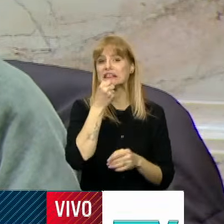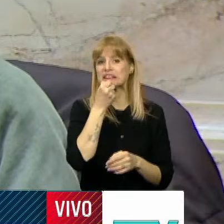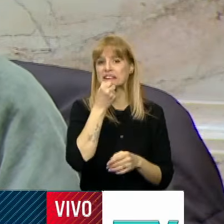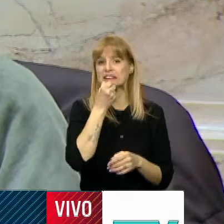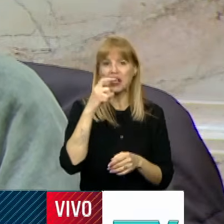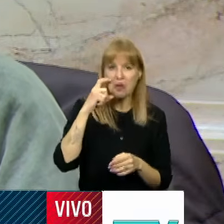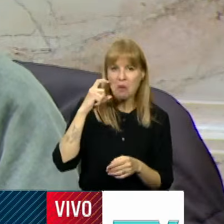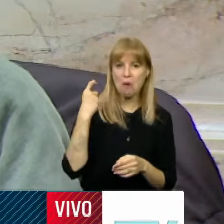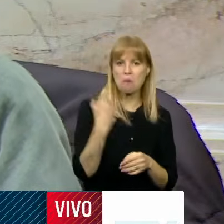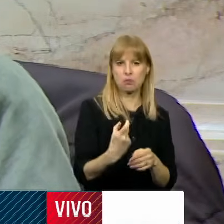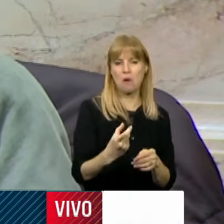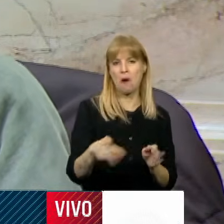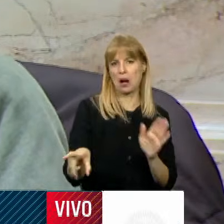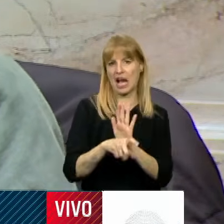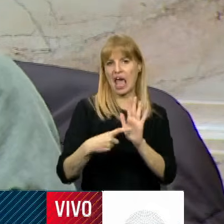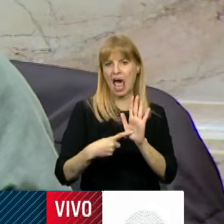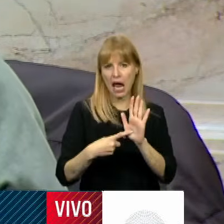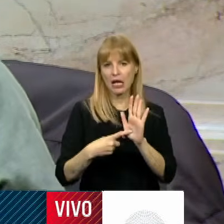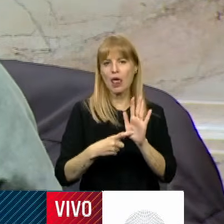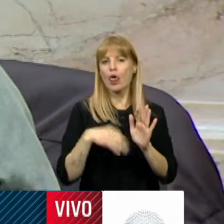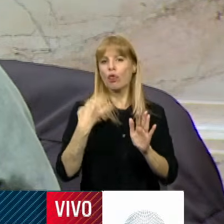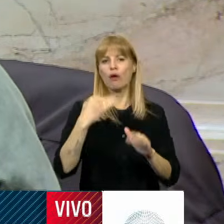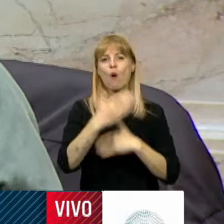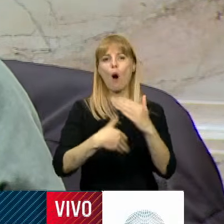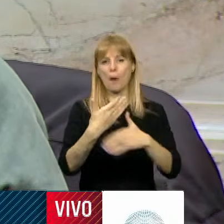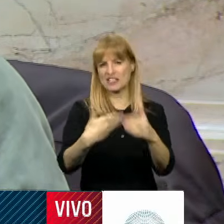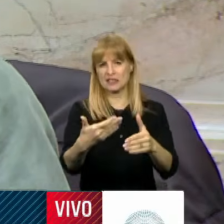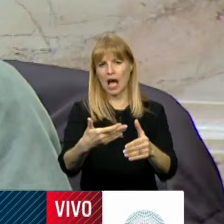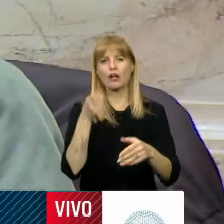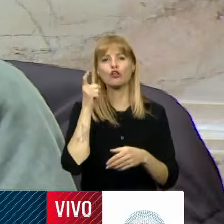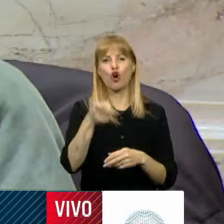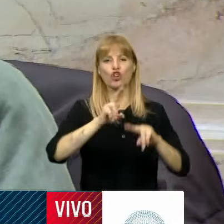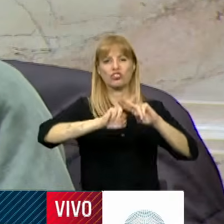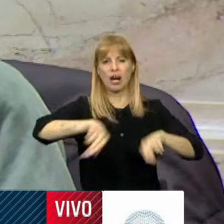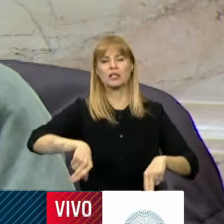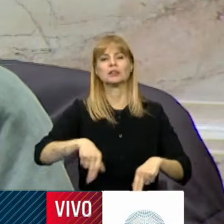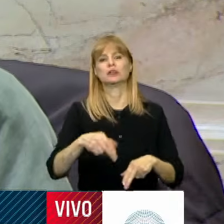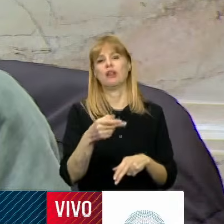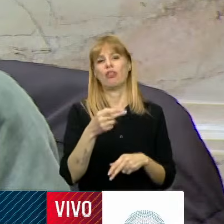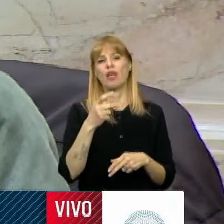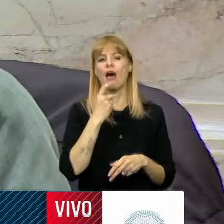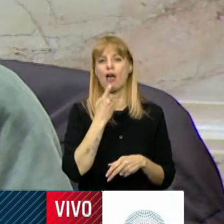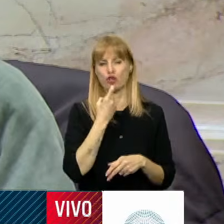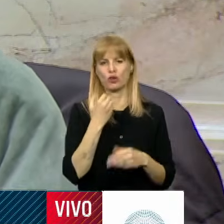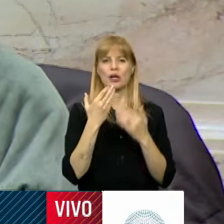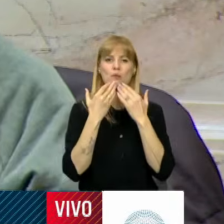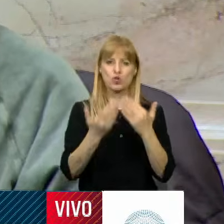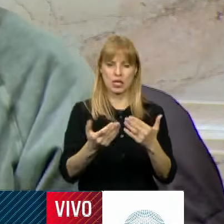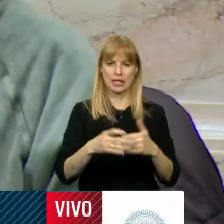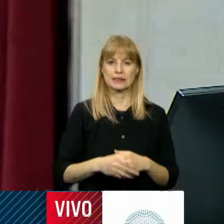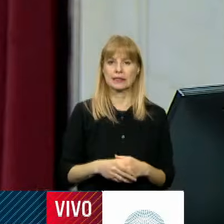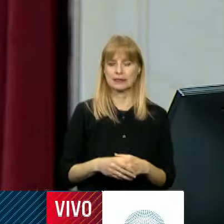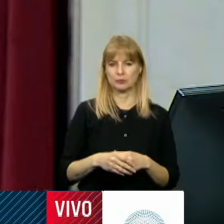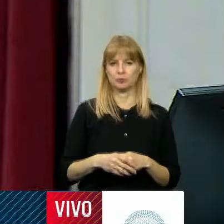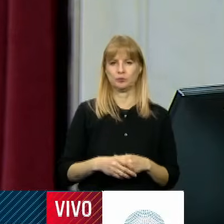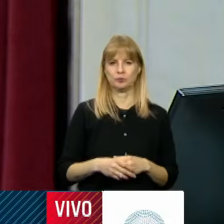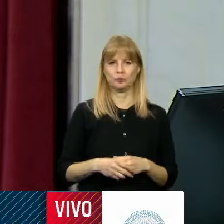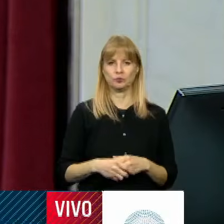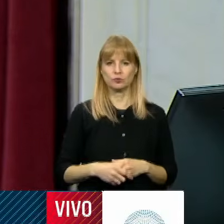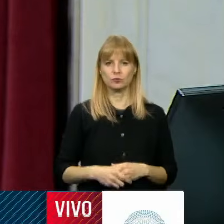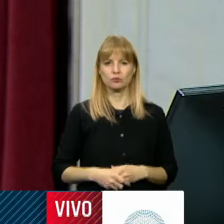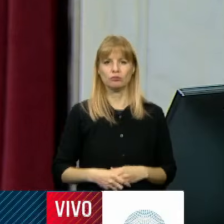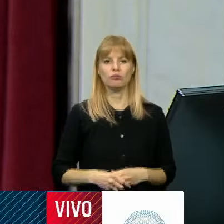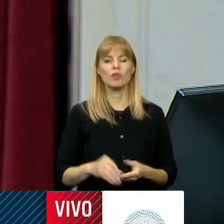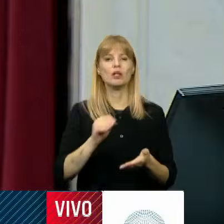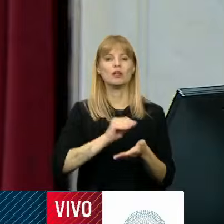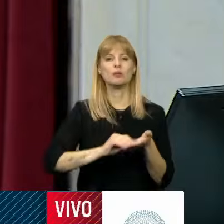Manuel Adorni, que hay que avanzar en la moción de censura, por eso insistiremos desde nuestro bloque. Muchas gracias, presidente.